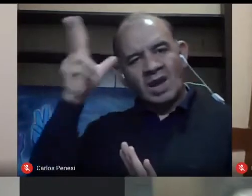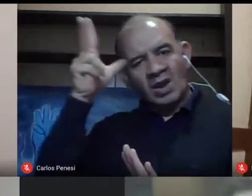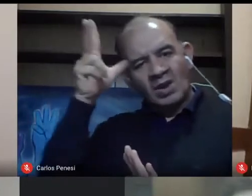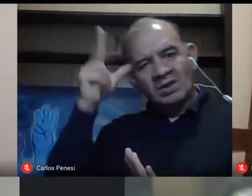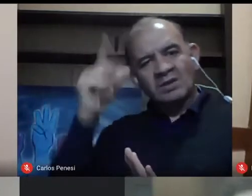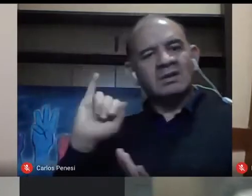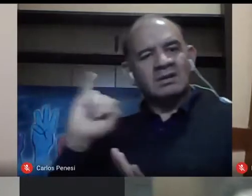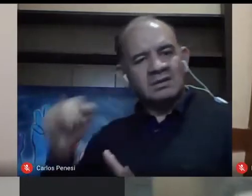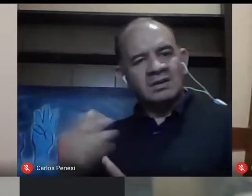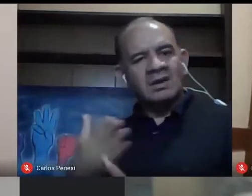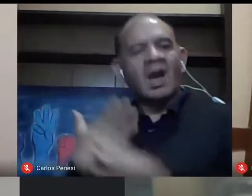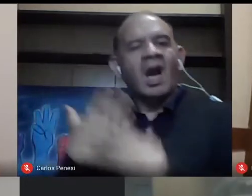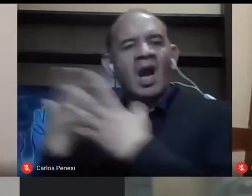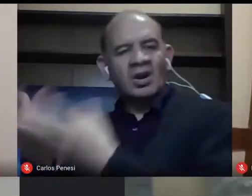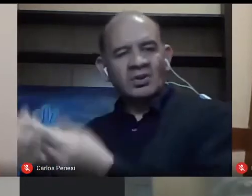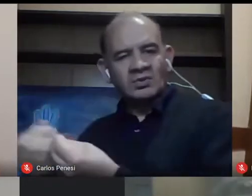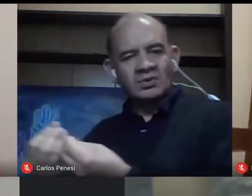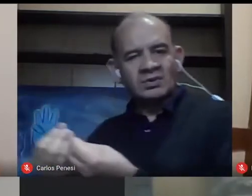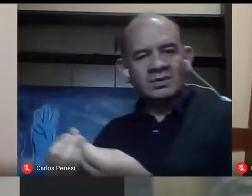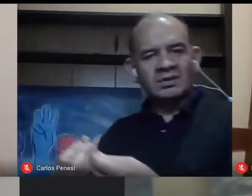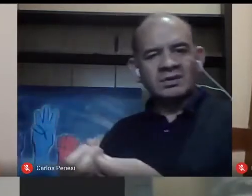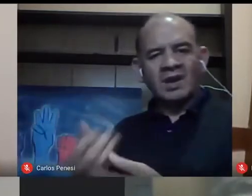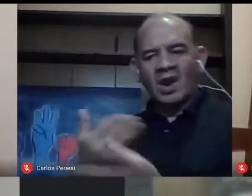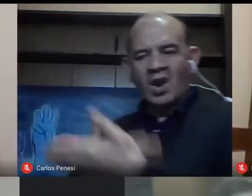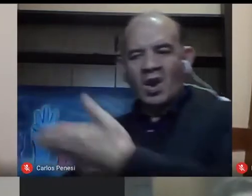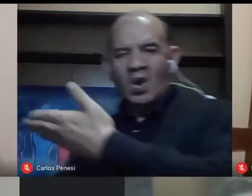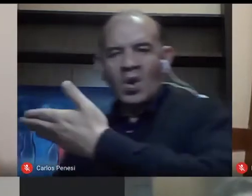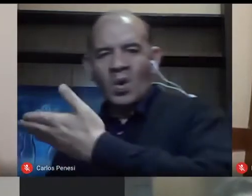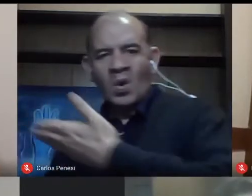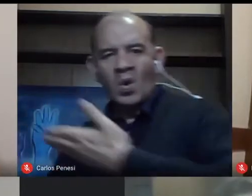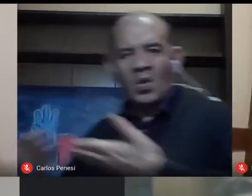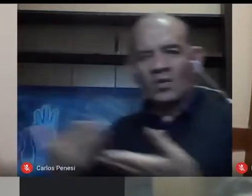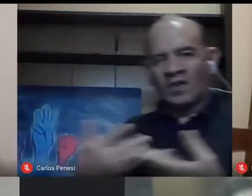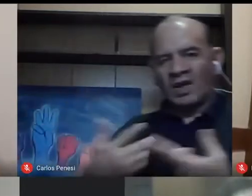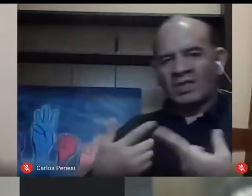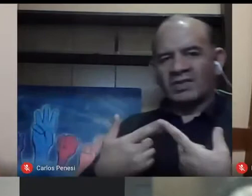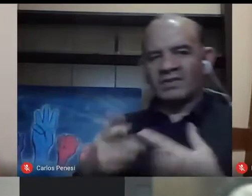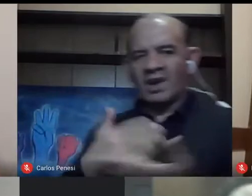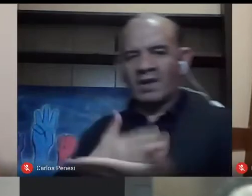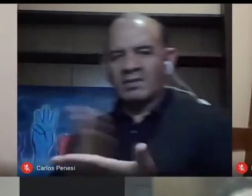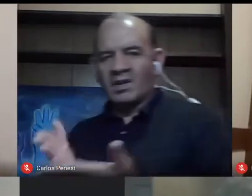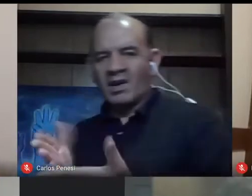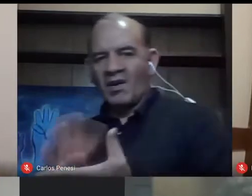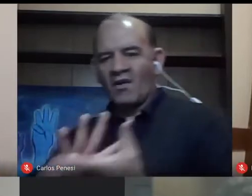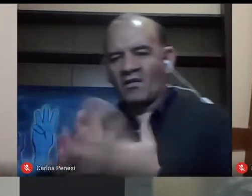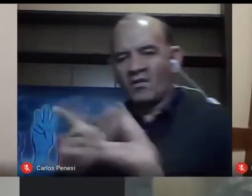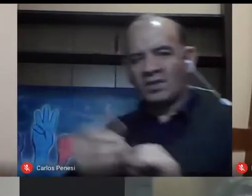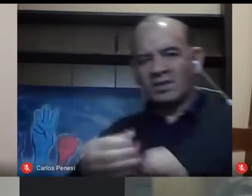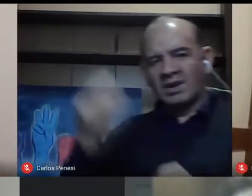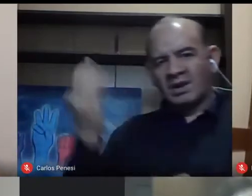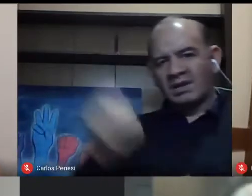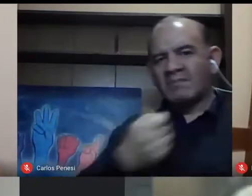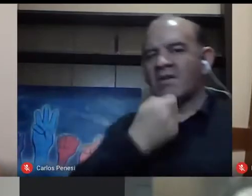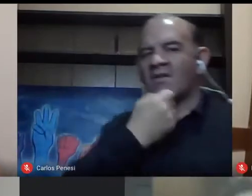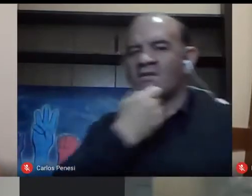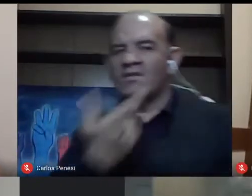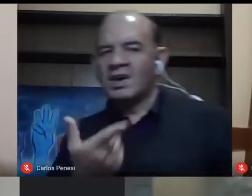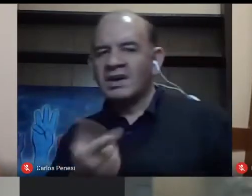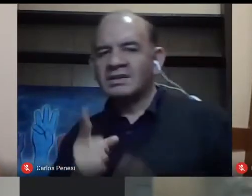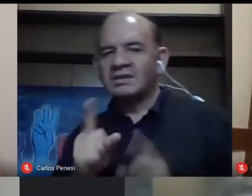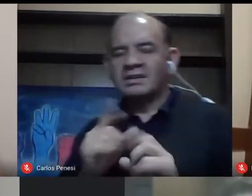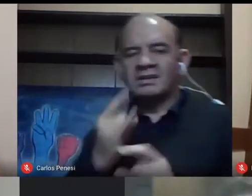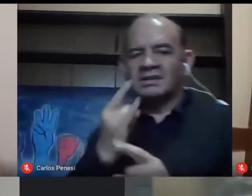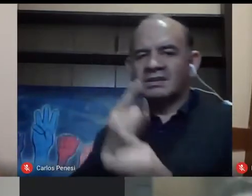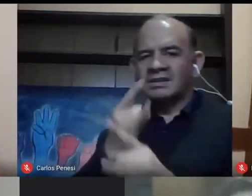para realizar ese intercambio transfronterizo lo hacen de una manera muy simple. Siempre para hacer